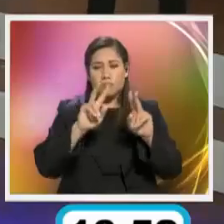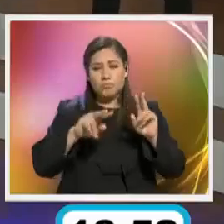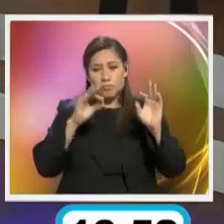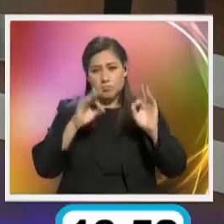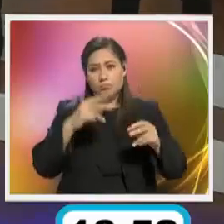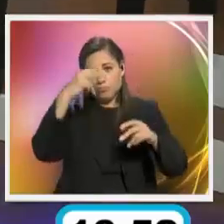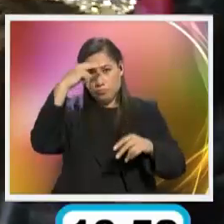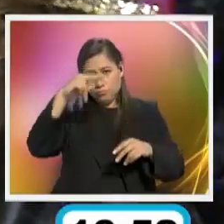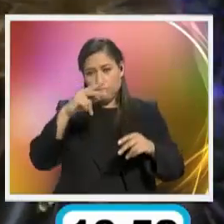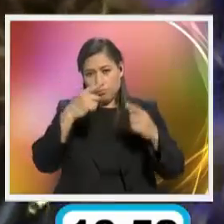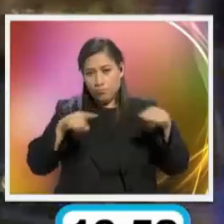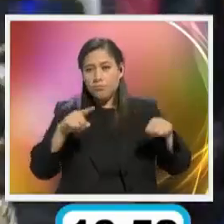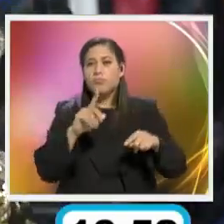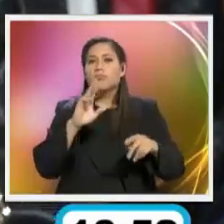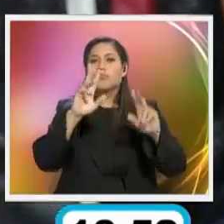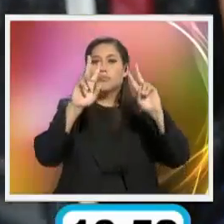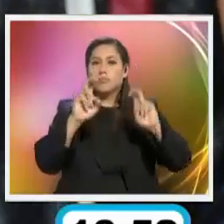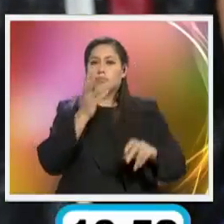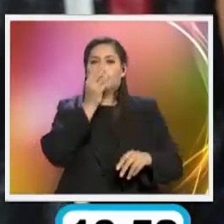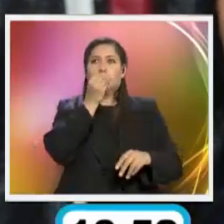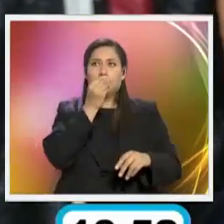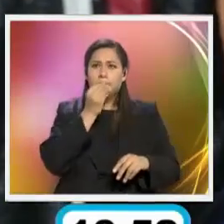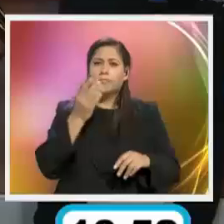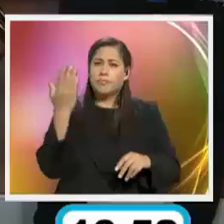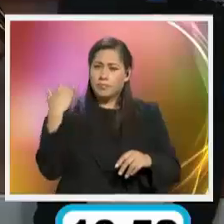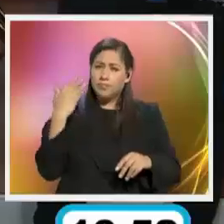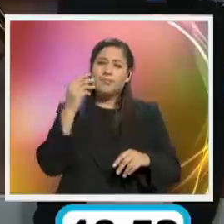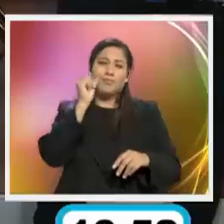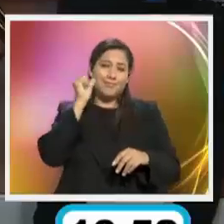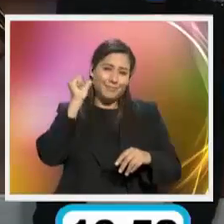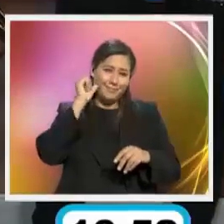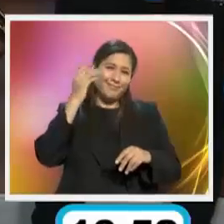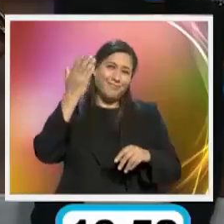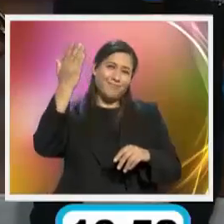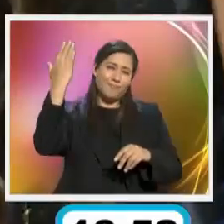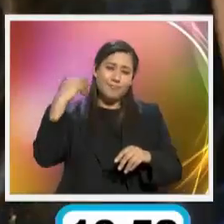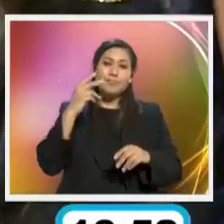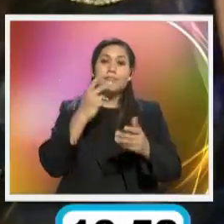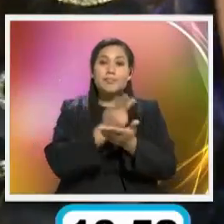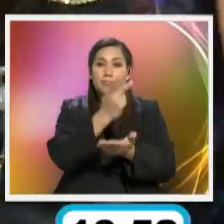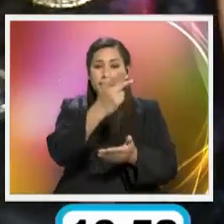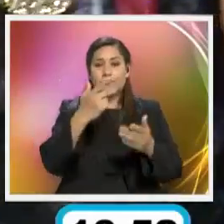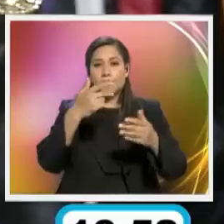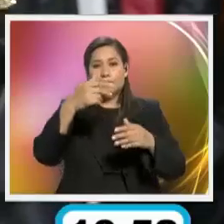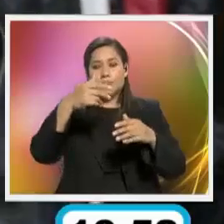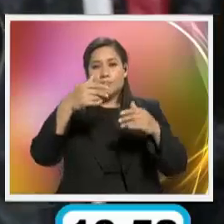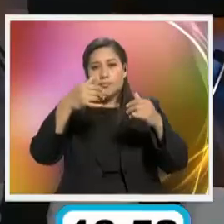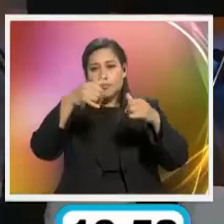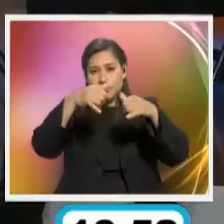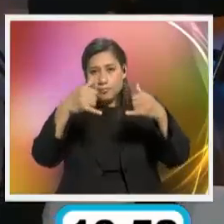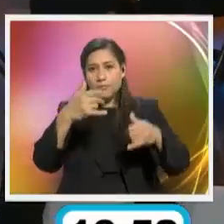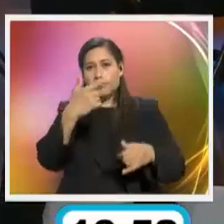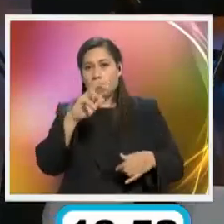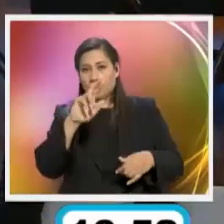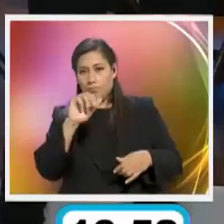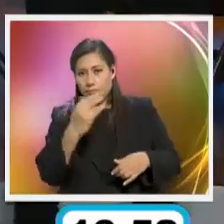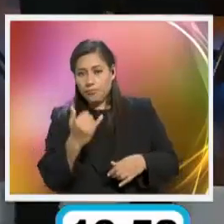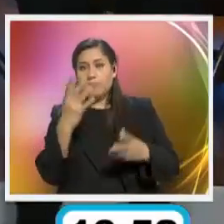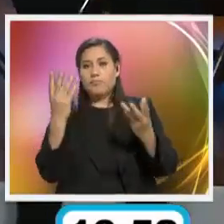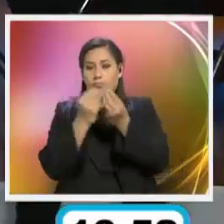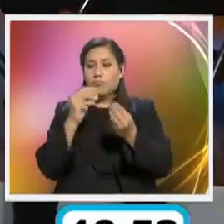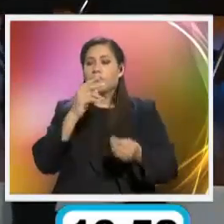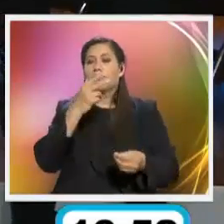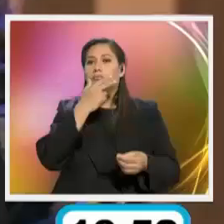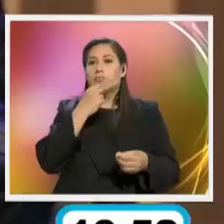mexicano Sí. con el tema Callados hace ya algunos ayeres, que estuvo nominado al Grammy este Sí. disco, que hice un dueto con José